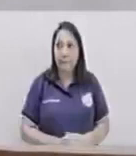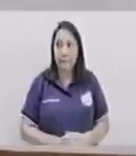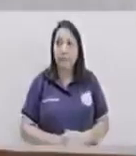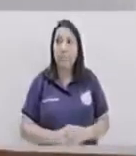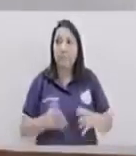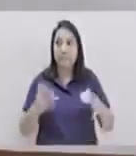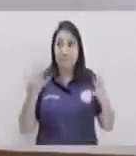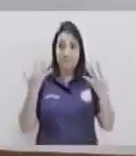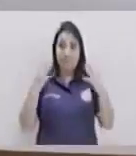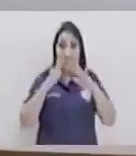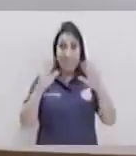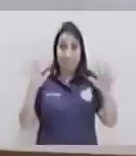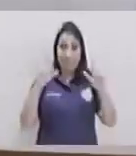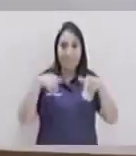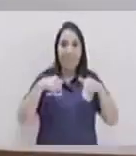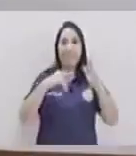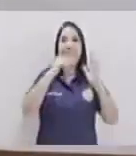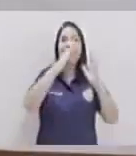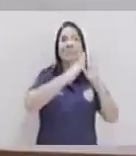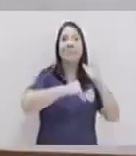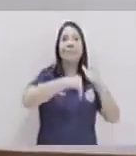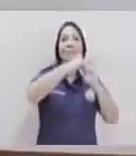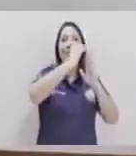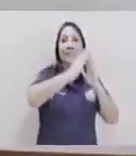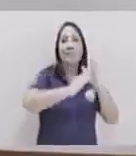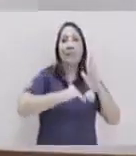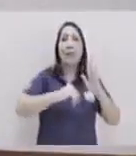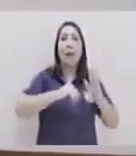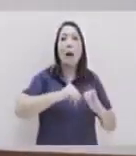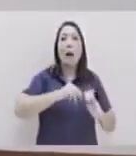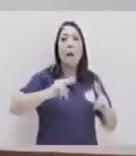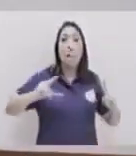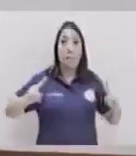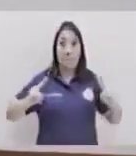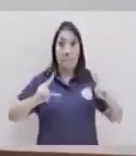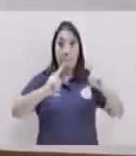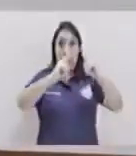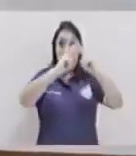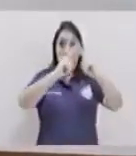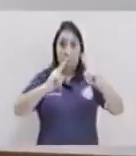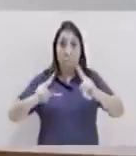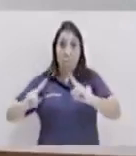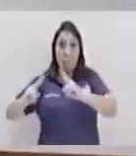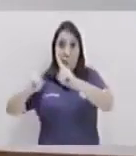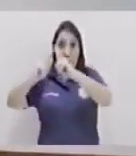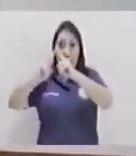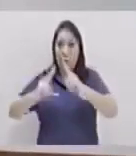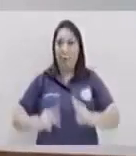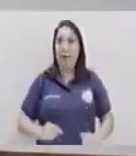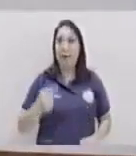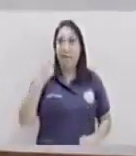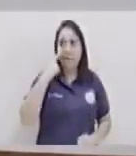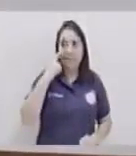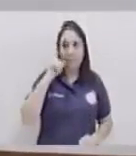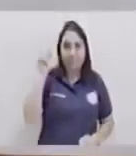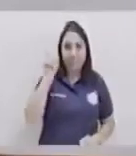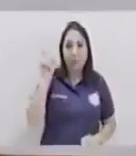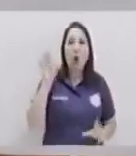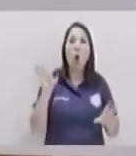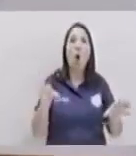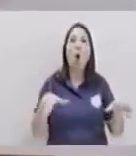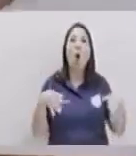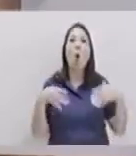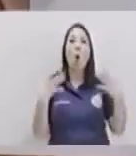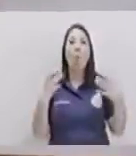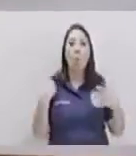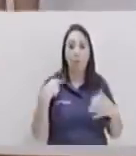Entonces Perfecto. vamos a pintar ahora lo que son los volcanes. Ujú. Vea cómo voy a pintar esto Ujú. y lo va